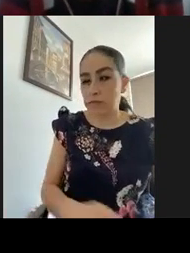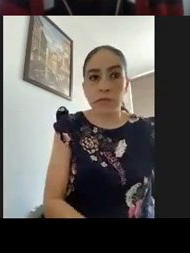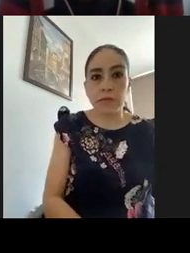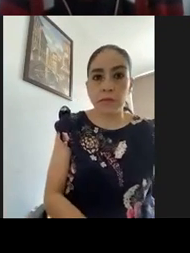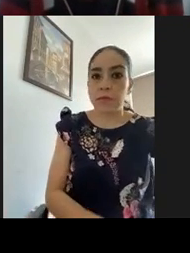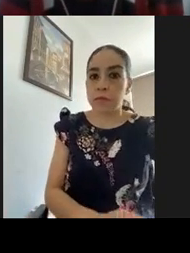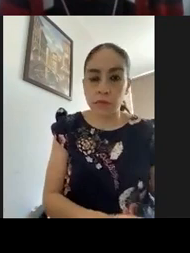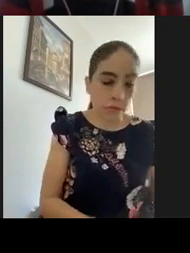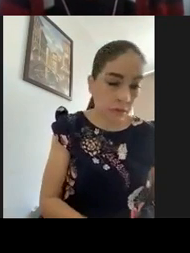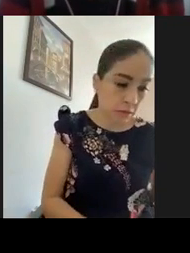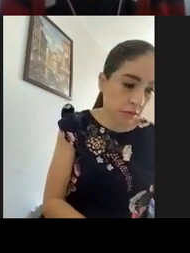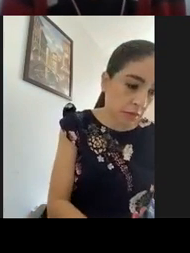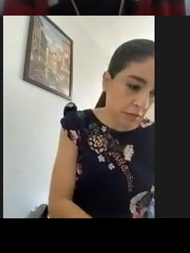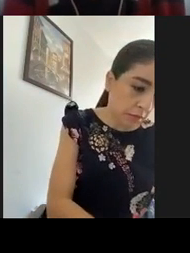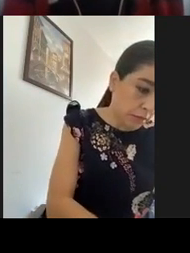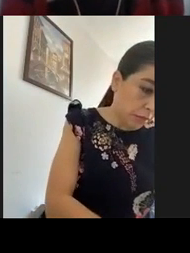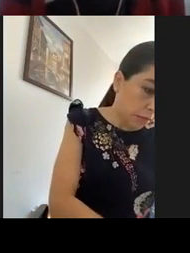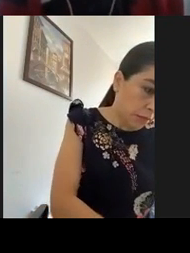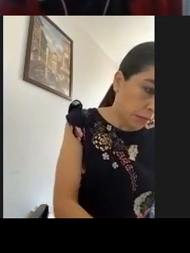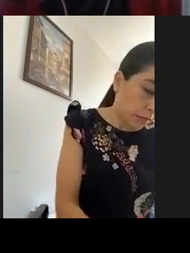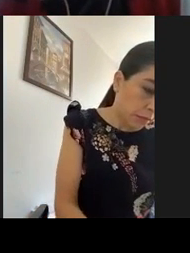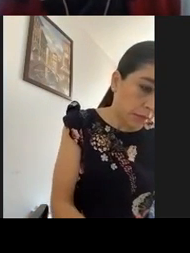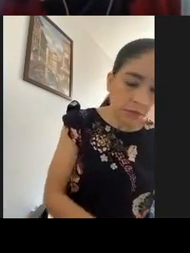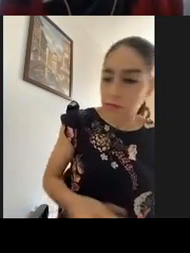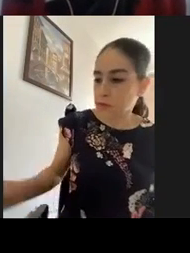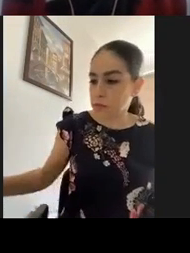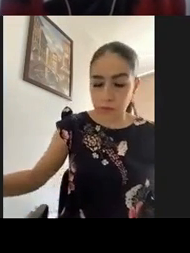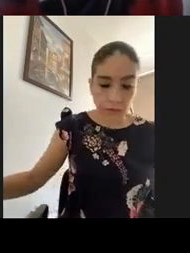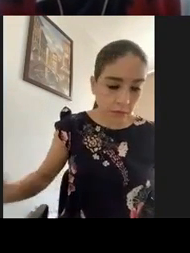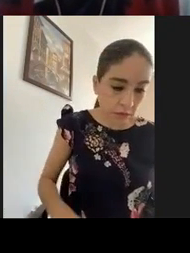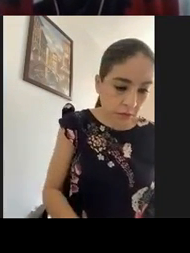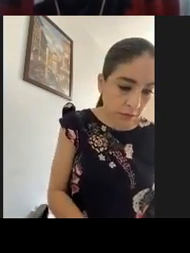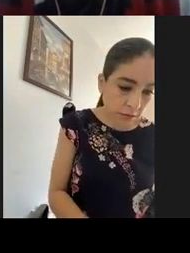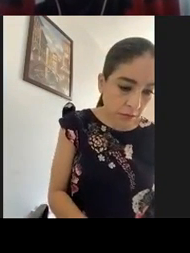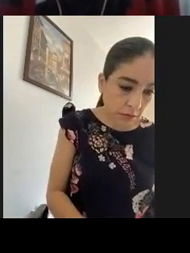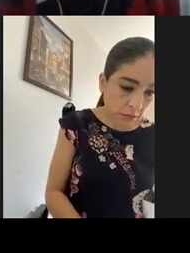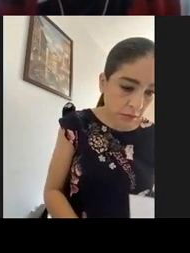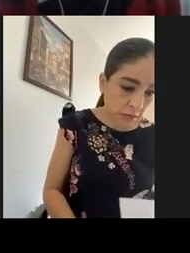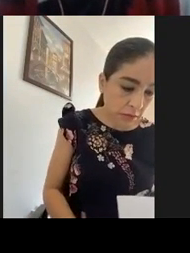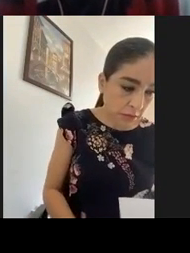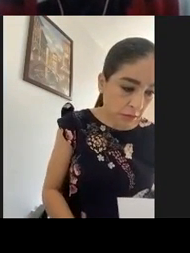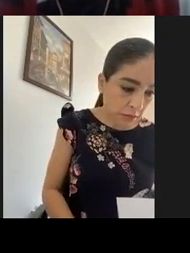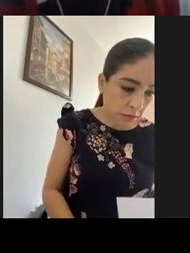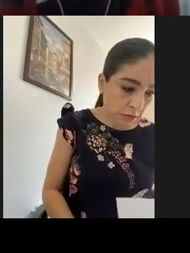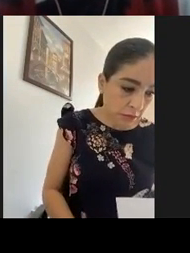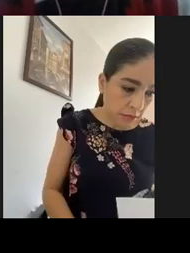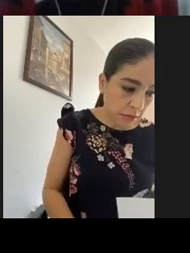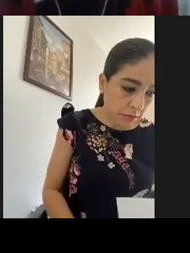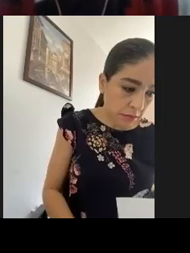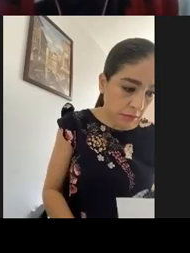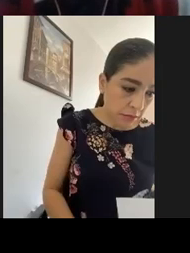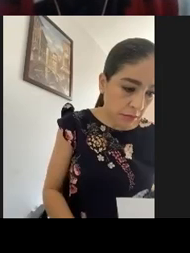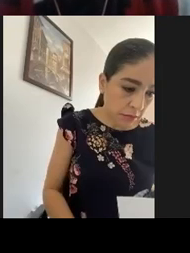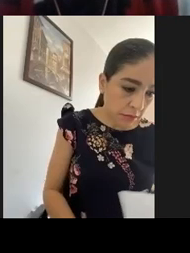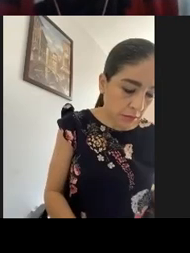Incluso aún en el mejor horario y en el mejor día, no es tan fácil. Creo que esto facilita que mucha gente, incluso estando en